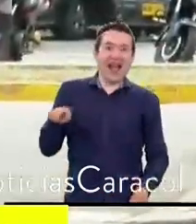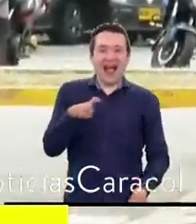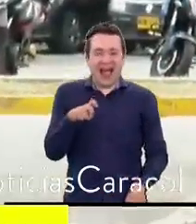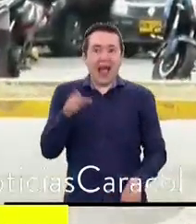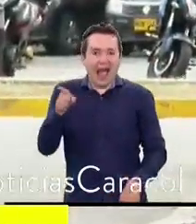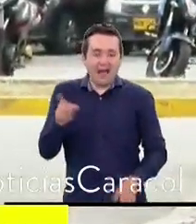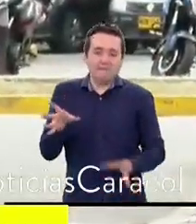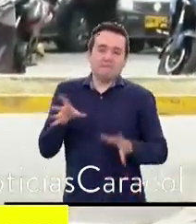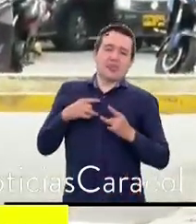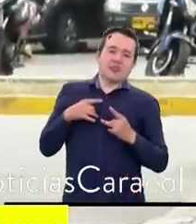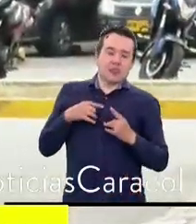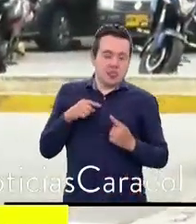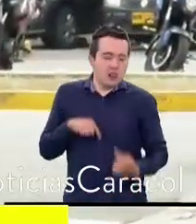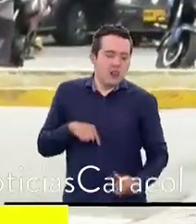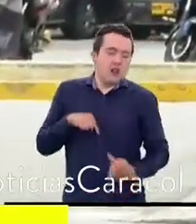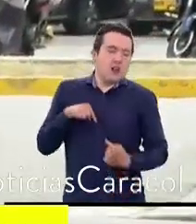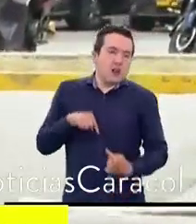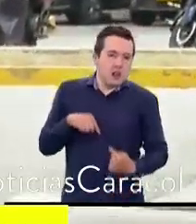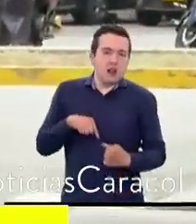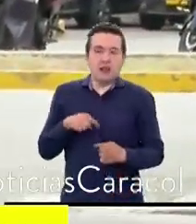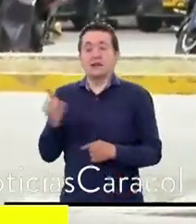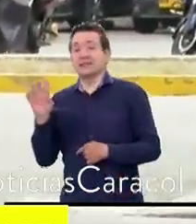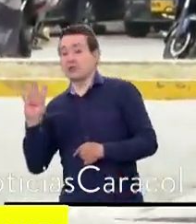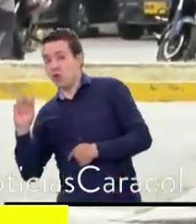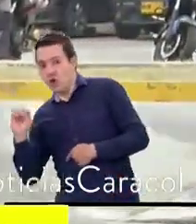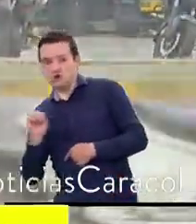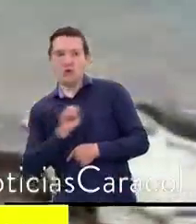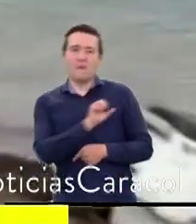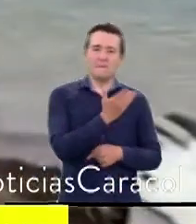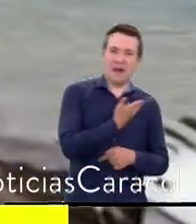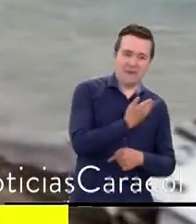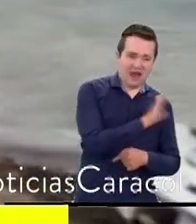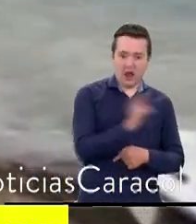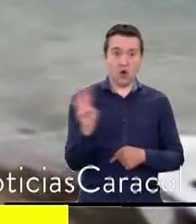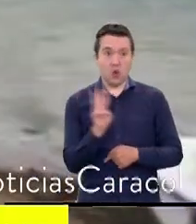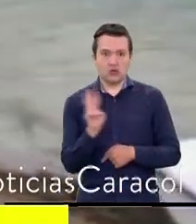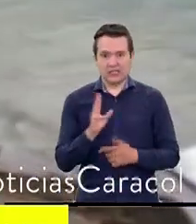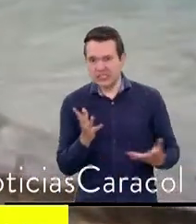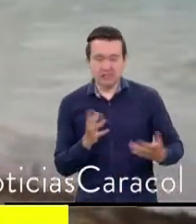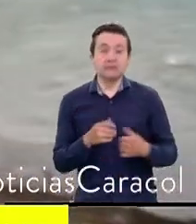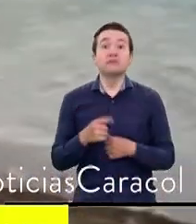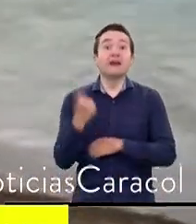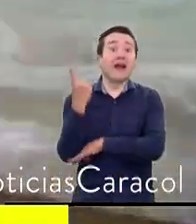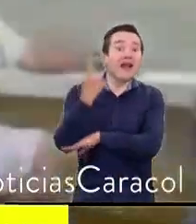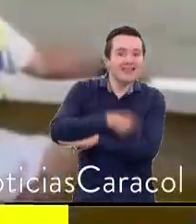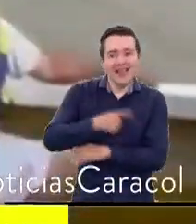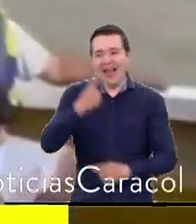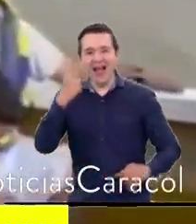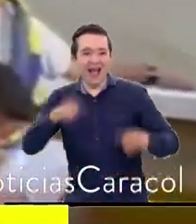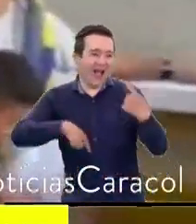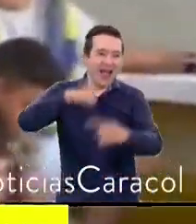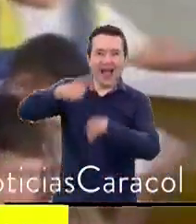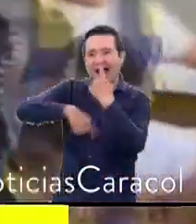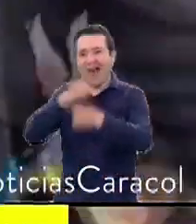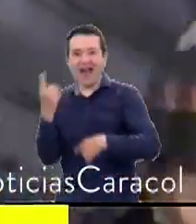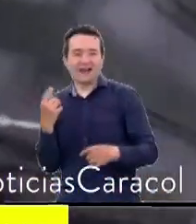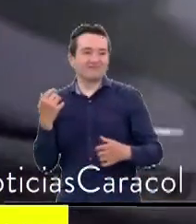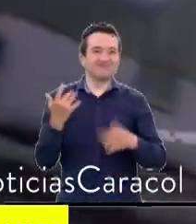y su madre tendrían que librar contra el coronavirus. Este día de aventura y celebración fue también el día en el que los tres se